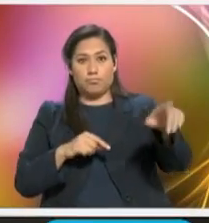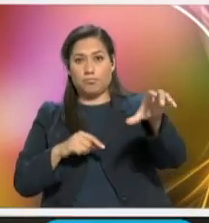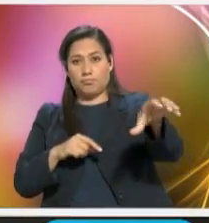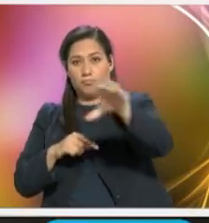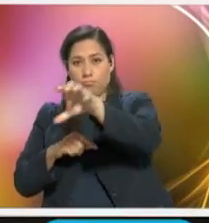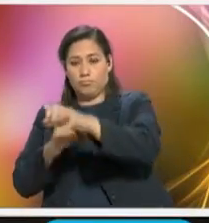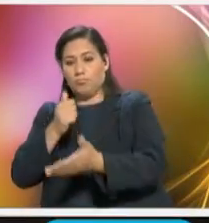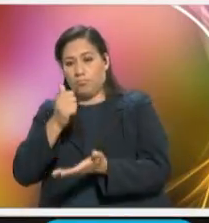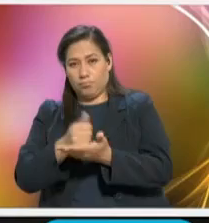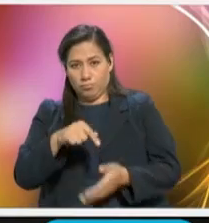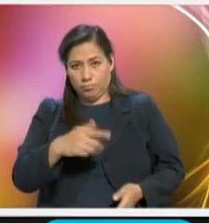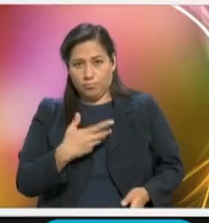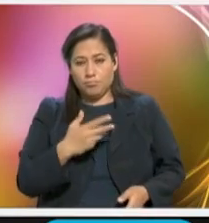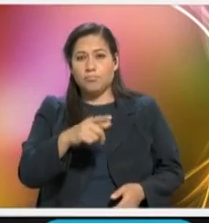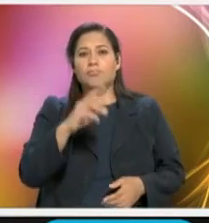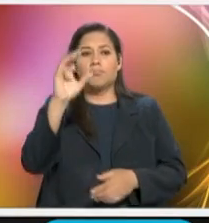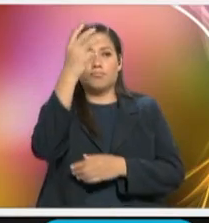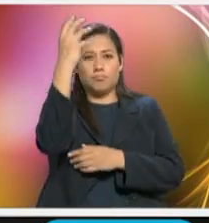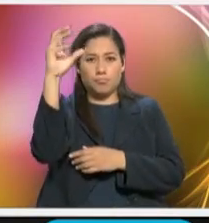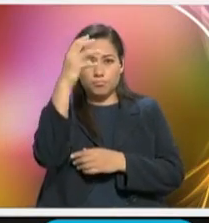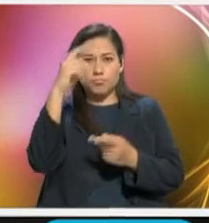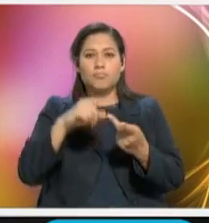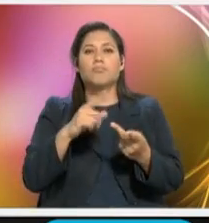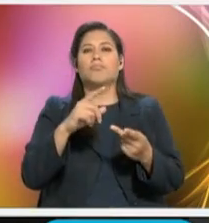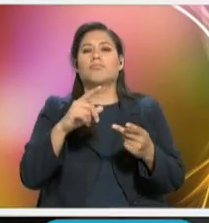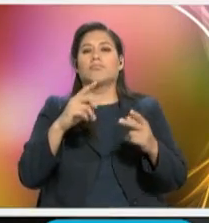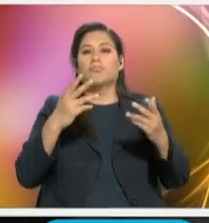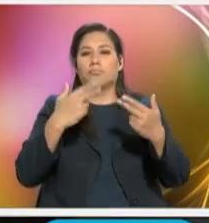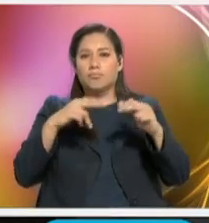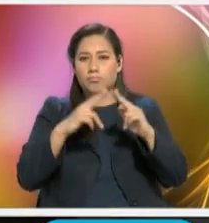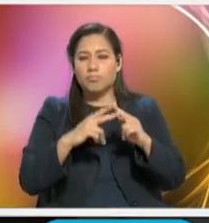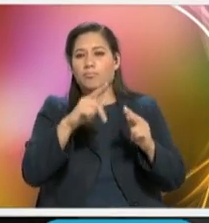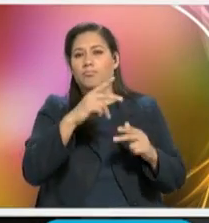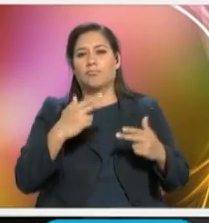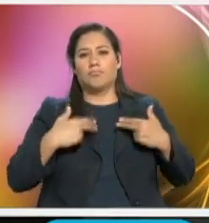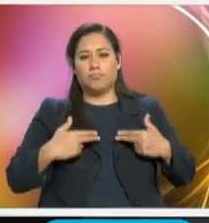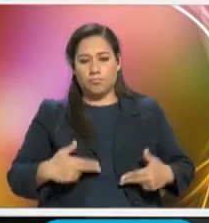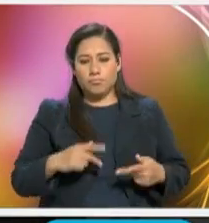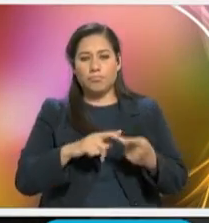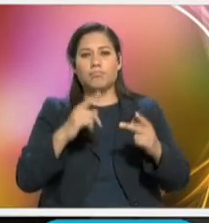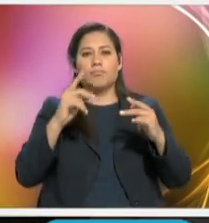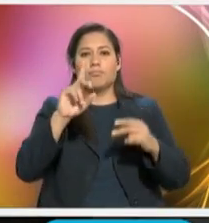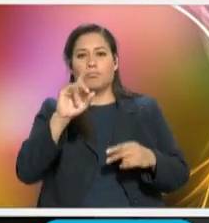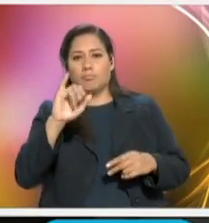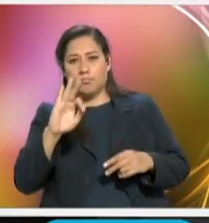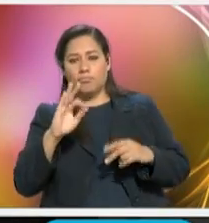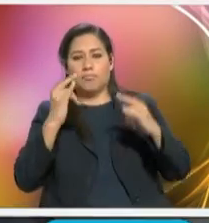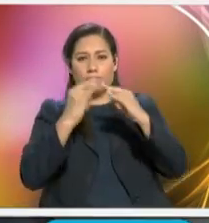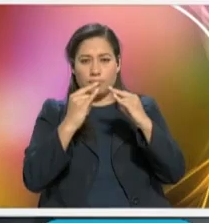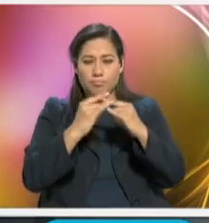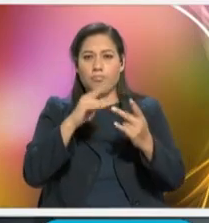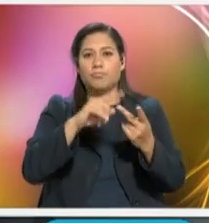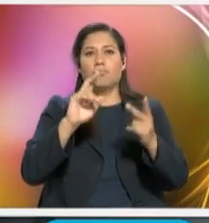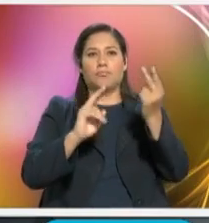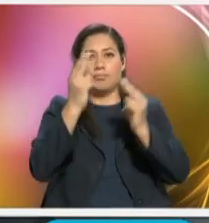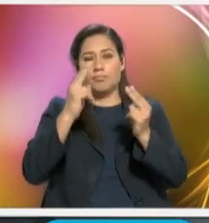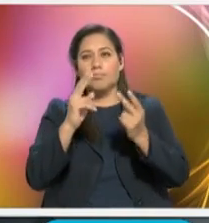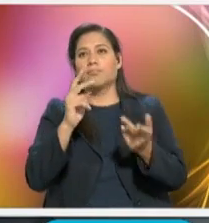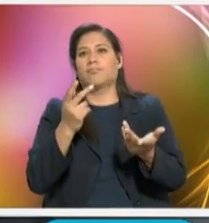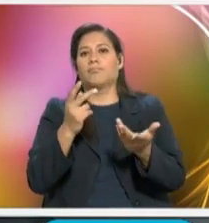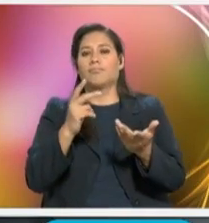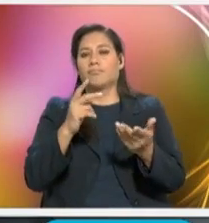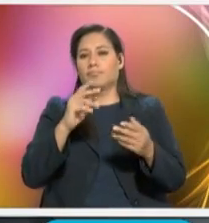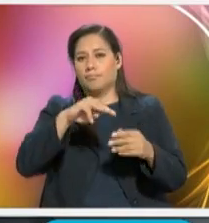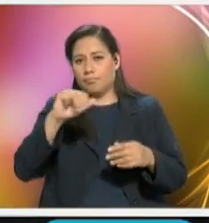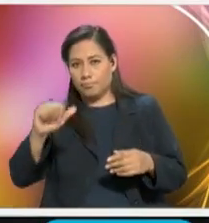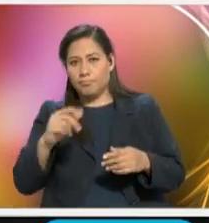aquí en la ciudad, estamos en la red de faros, en el albergue Ser Humano, en el DIF de Tepito, en Coajimalpa, en Milpalta, etcétera.